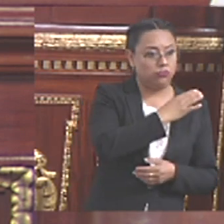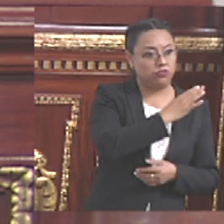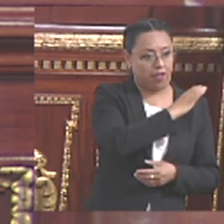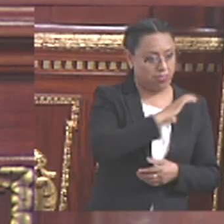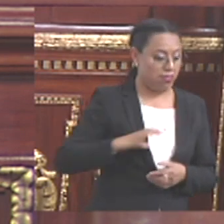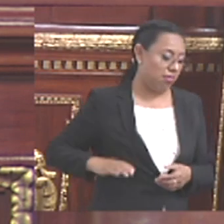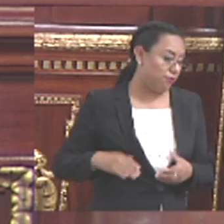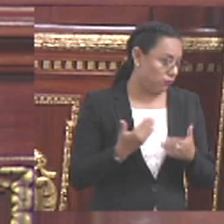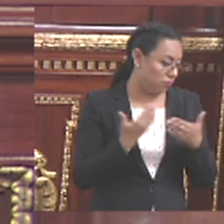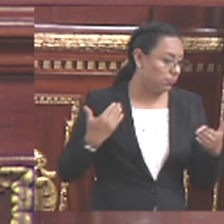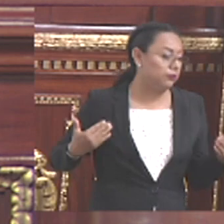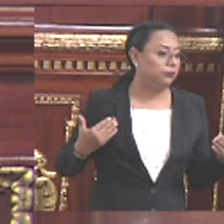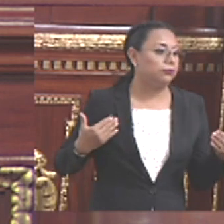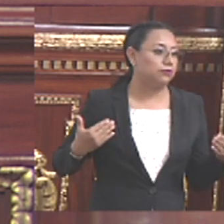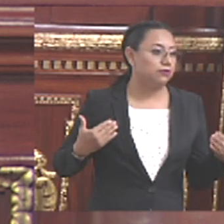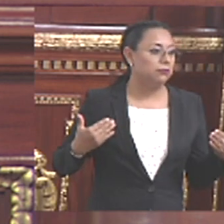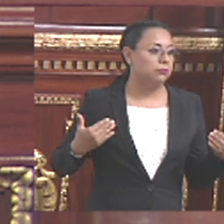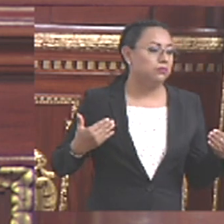Y todo eso